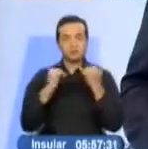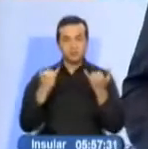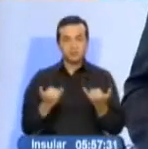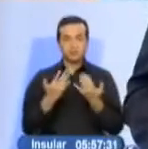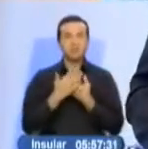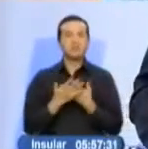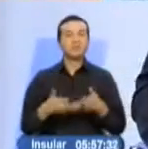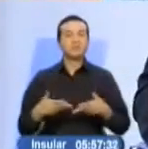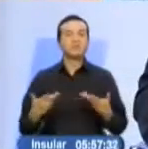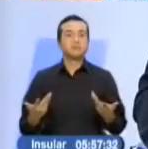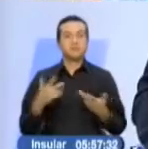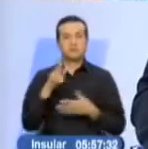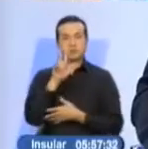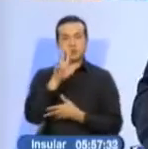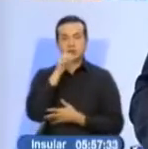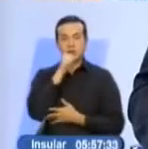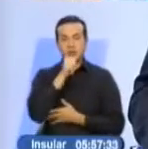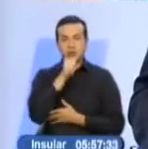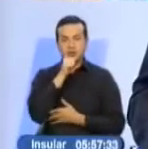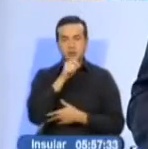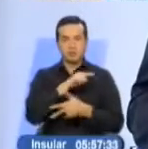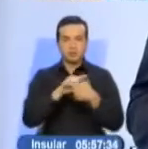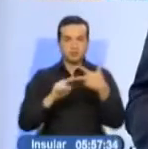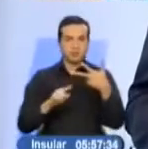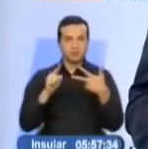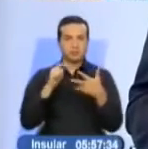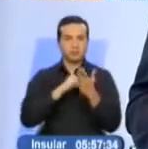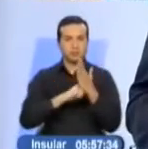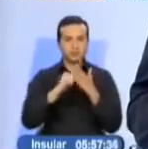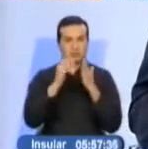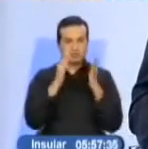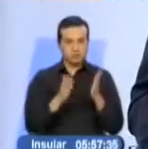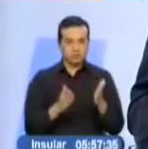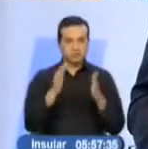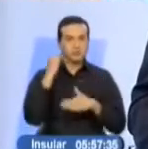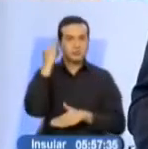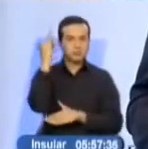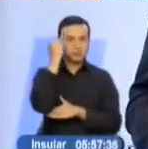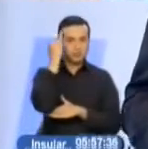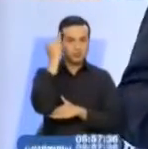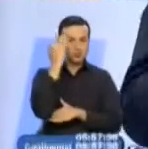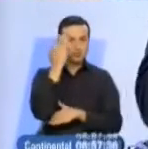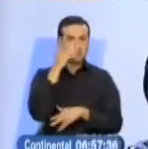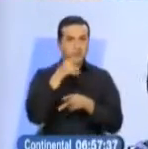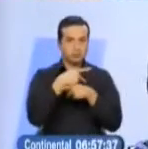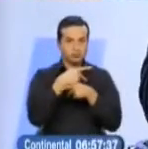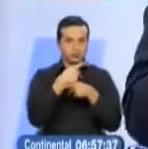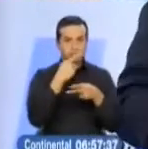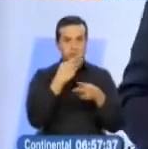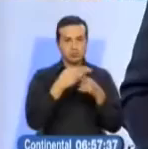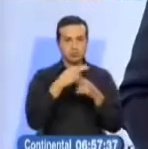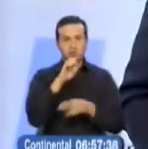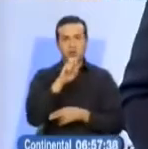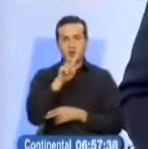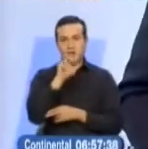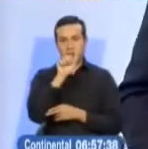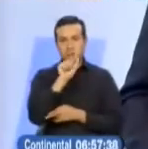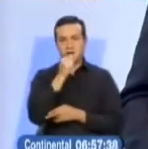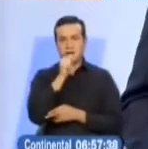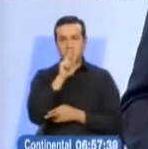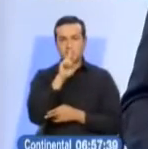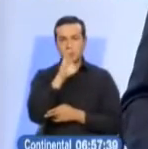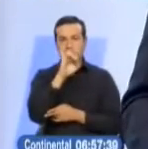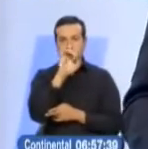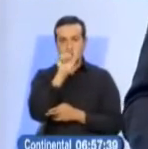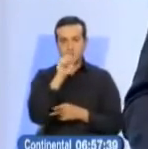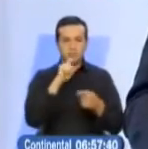de hoy tendremos tres entrevistas. Tendremos a la señora ministra de Industria y Productividad, Eva García. También